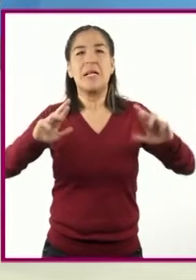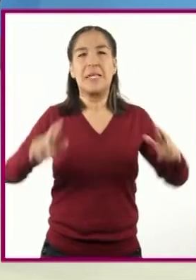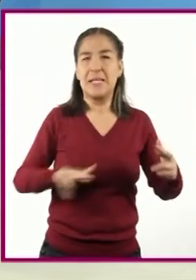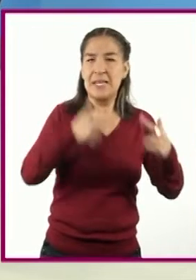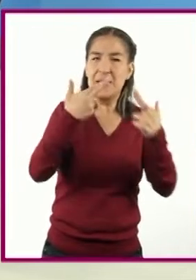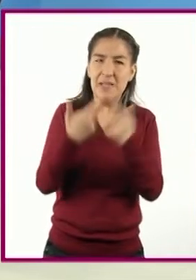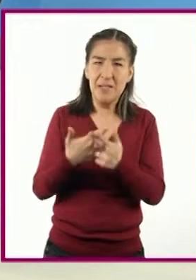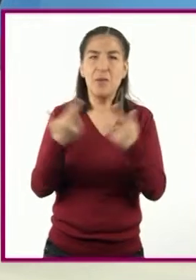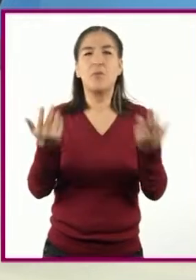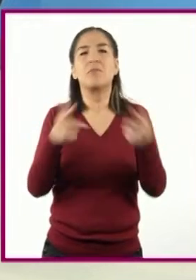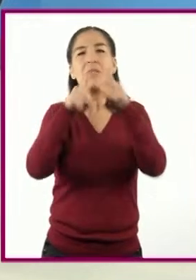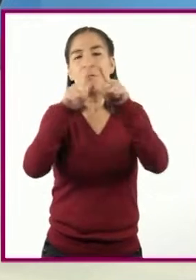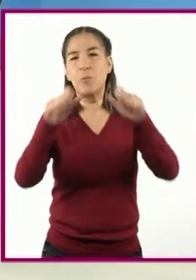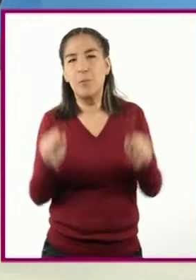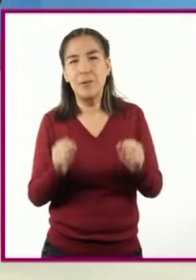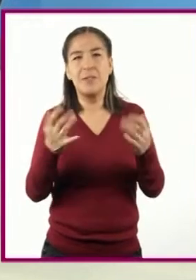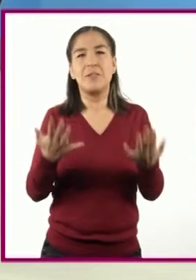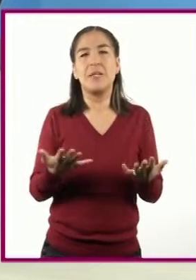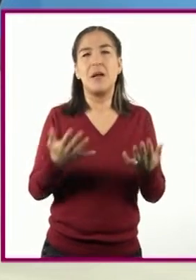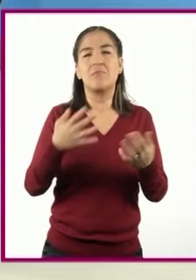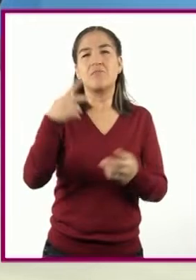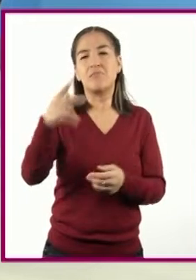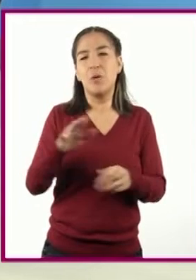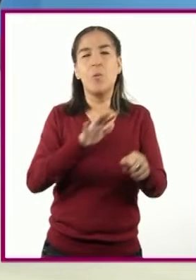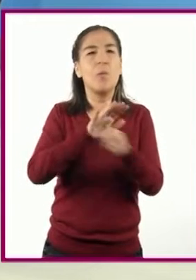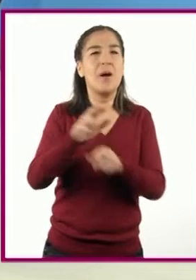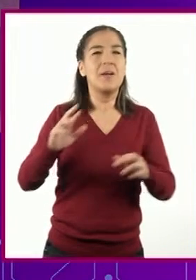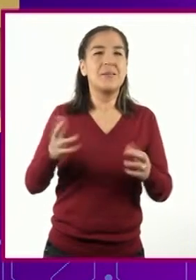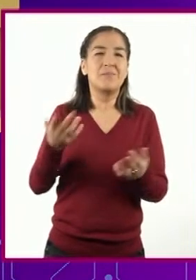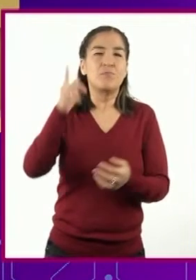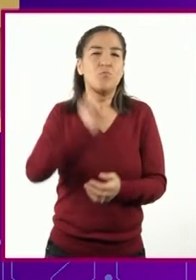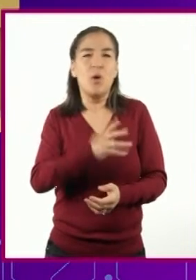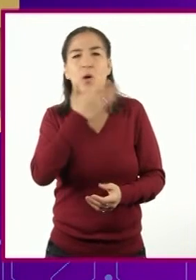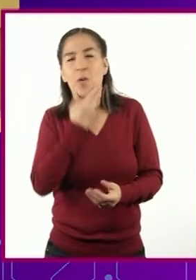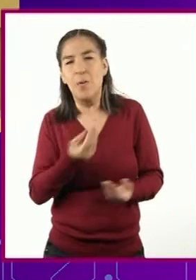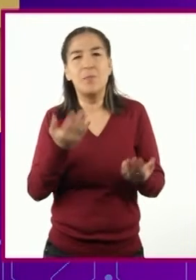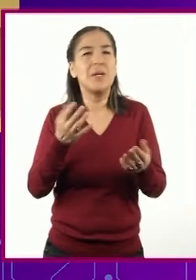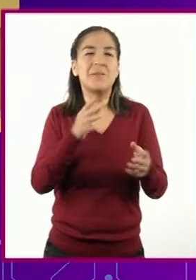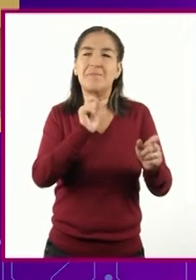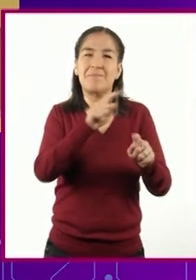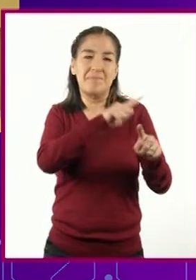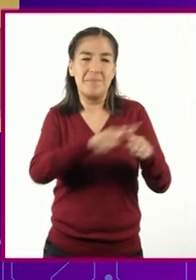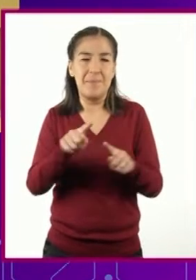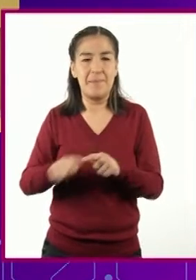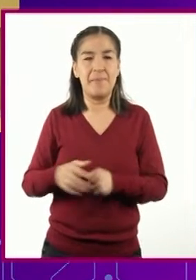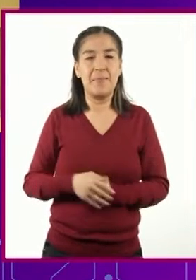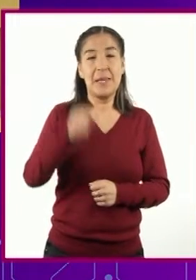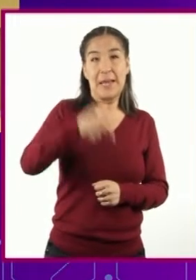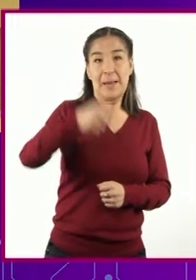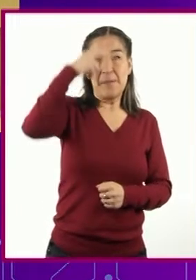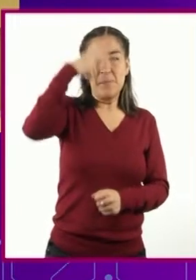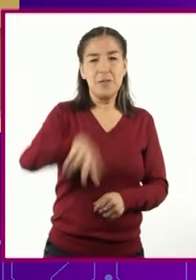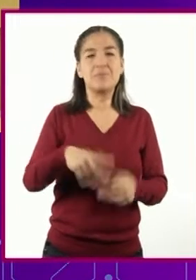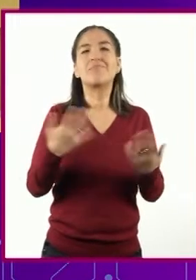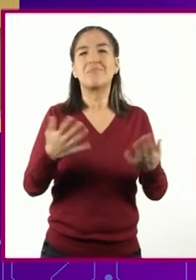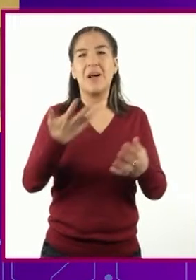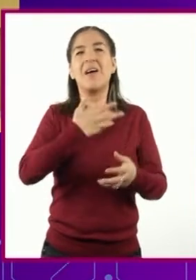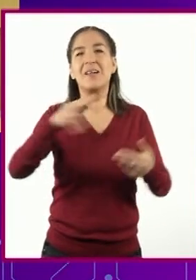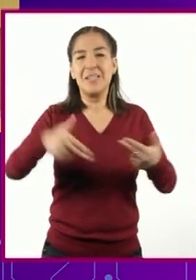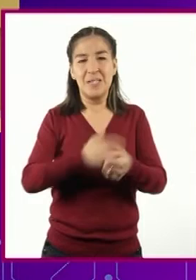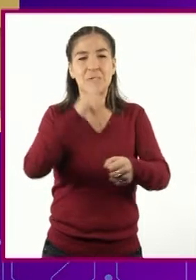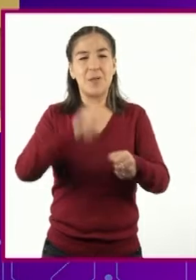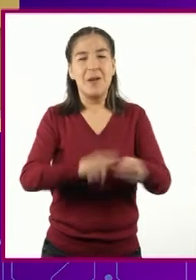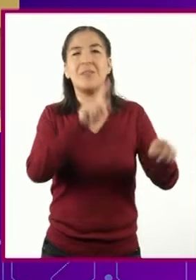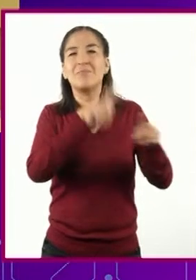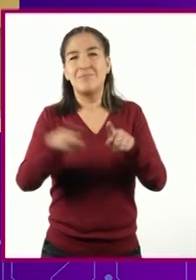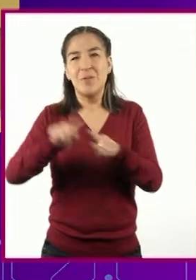religiosa, lingüística, étnica o de género. México es una nación multicultural,